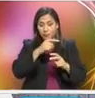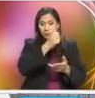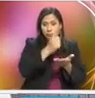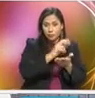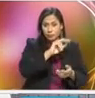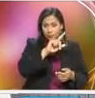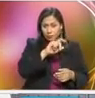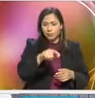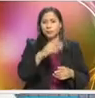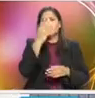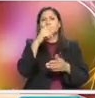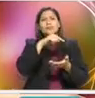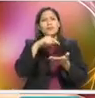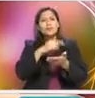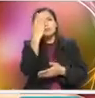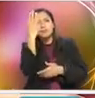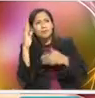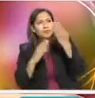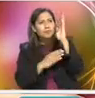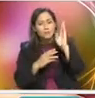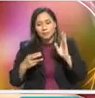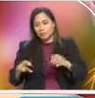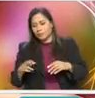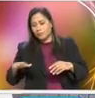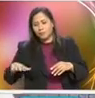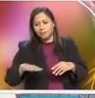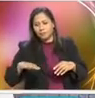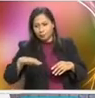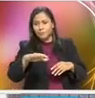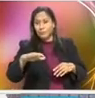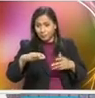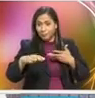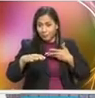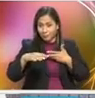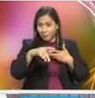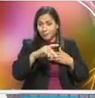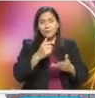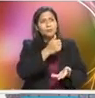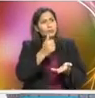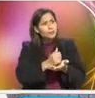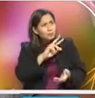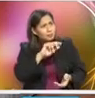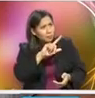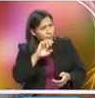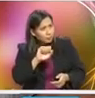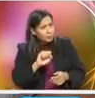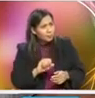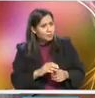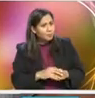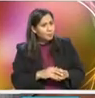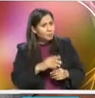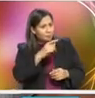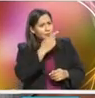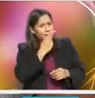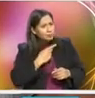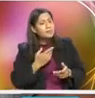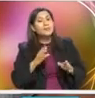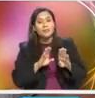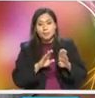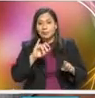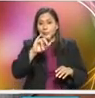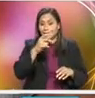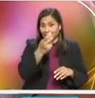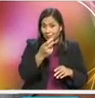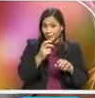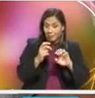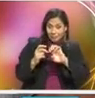zona selvática con el río Tamuín que pasa a su lado. Y hablabas de Ciudad Valles, Claudia. Así es. Nos hablabas de Ciudad Valles. Todo esto es al este,